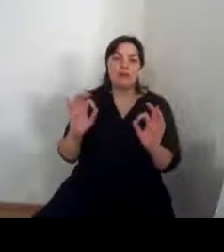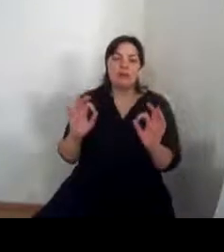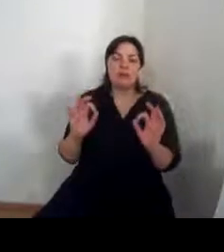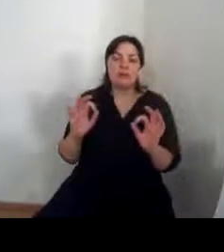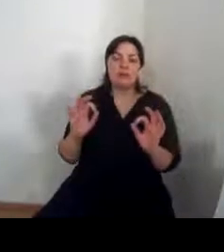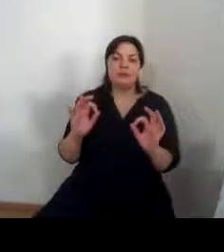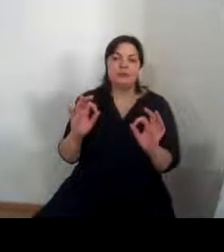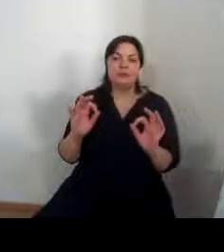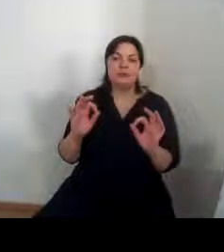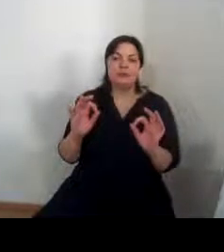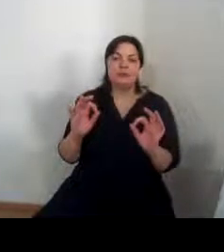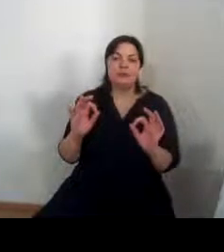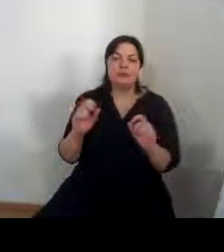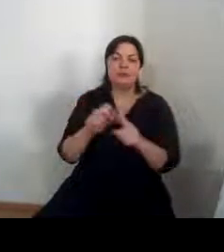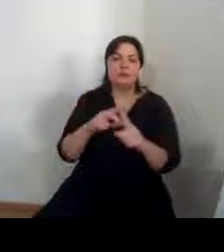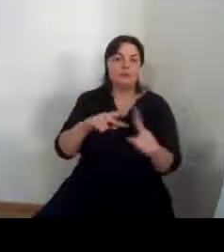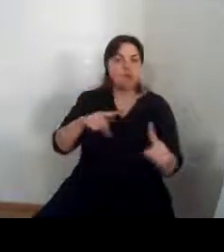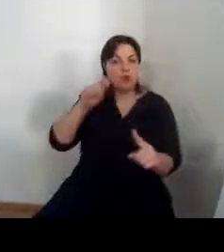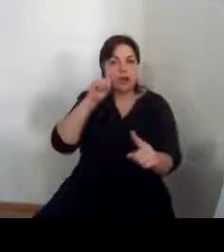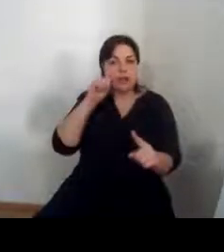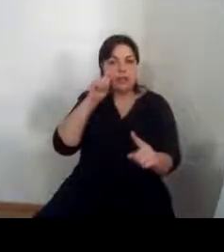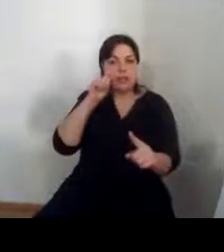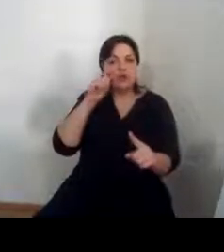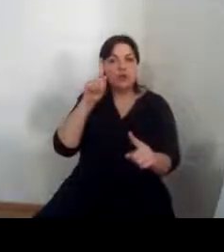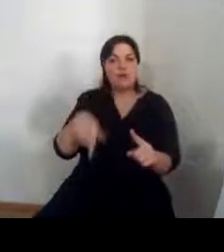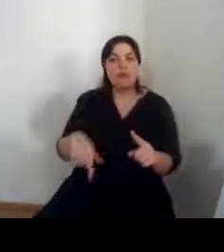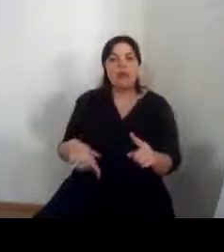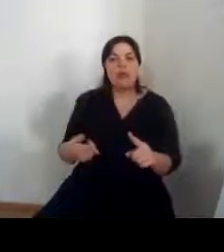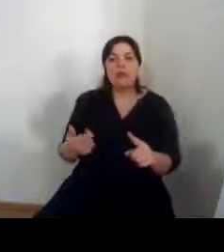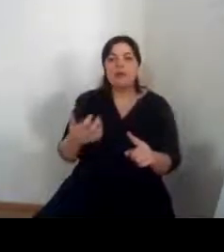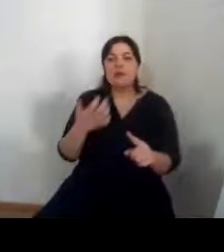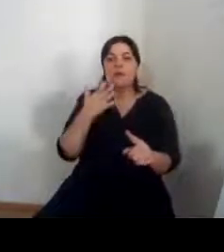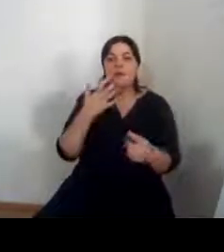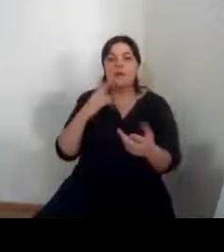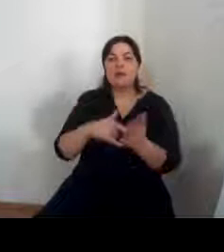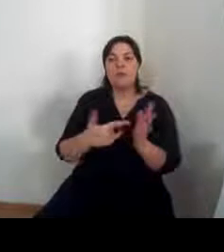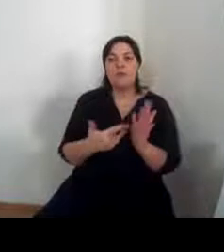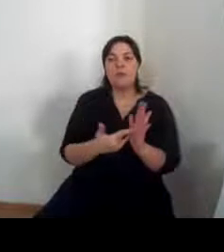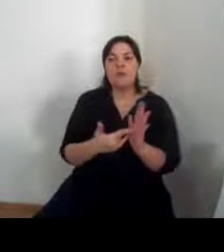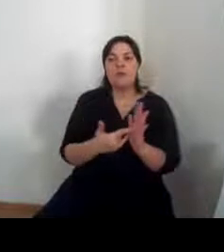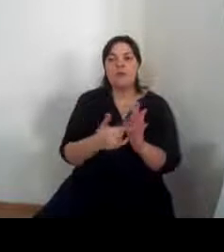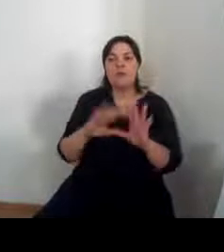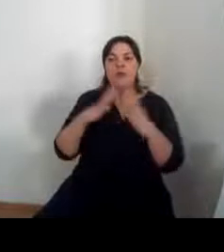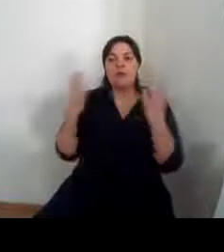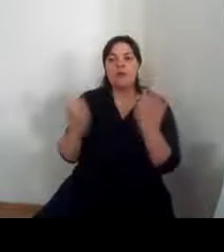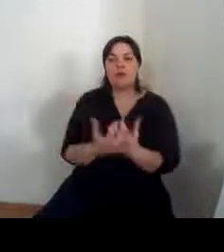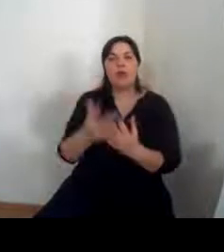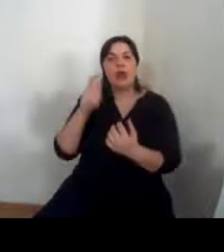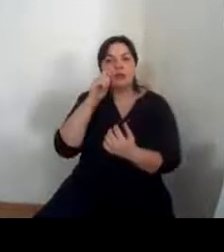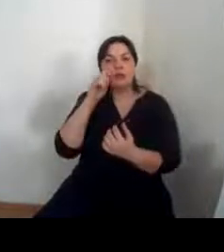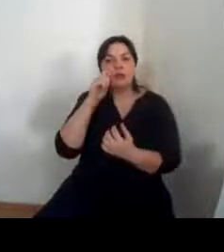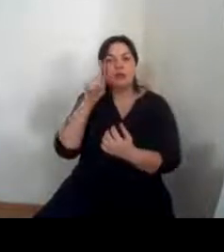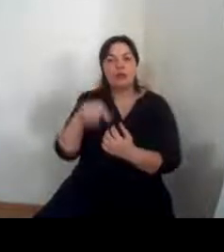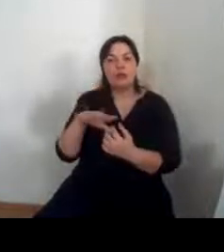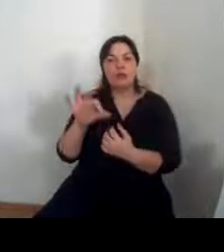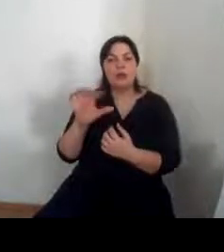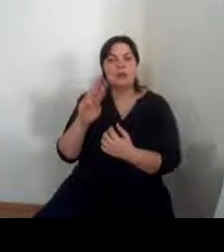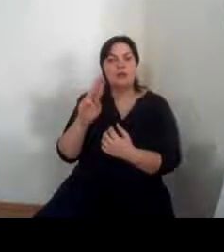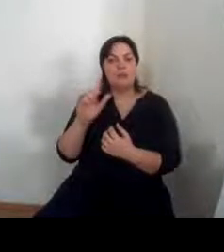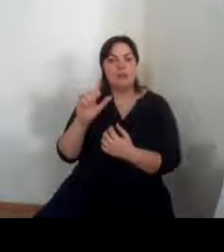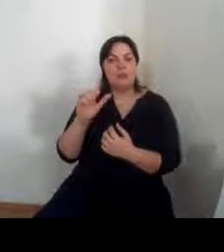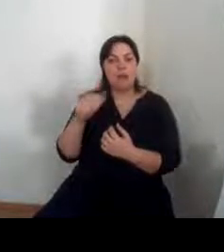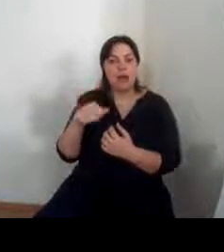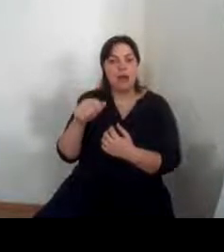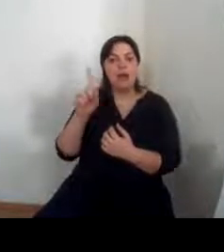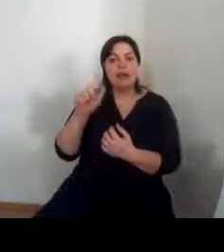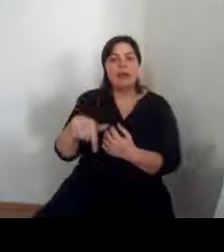evidentemente desde el punto de vista turístico, como podría ser el proyecto Global Tour o el proyecto CERPAD. Son proyectos que a